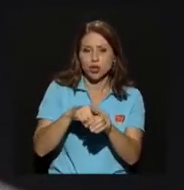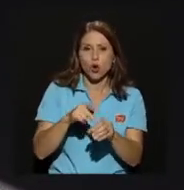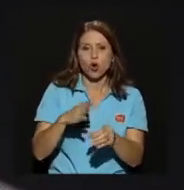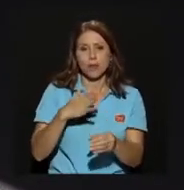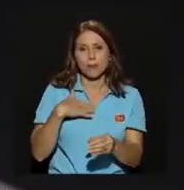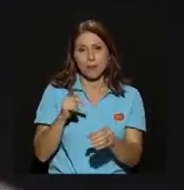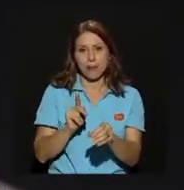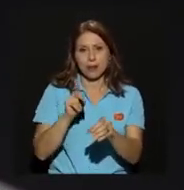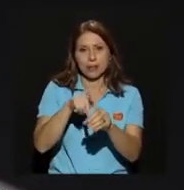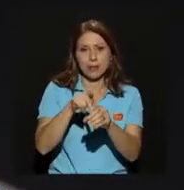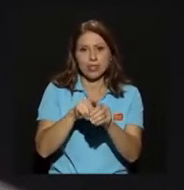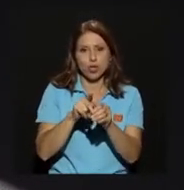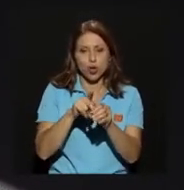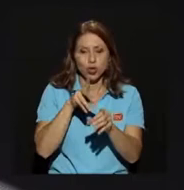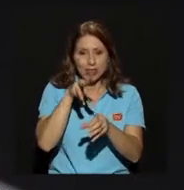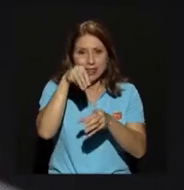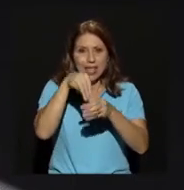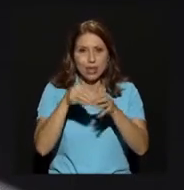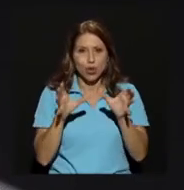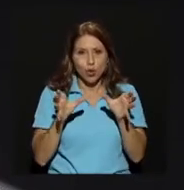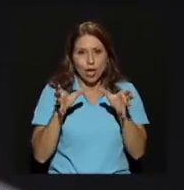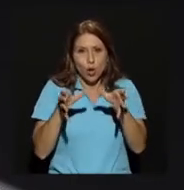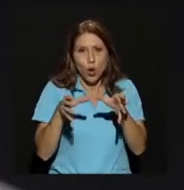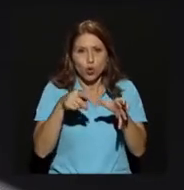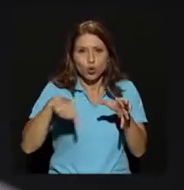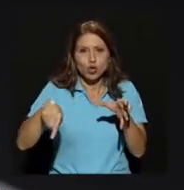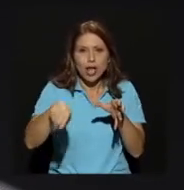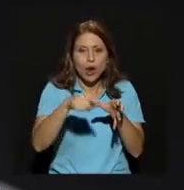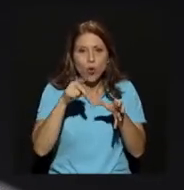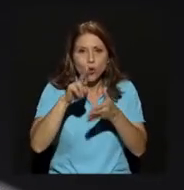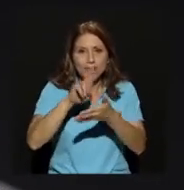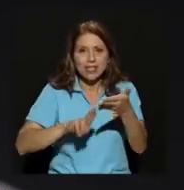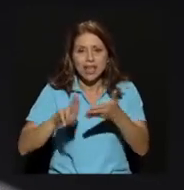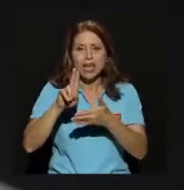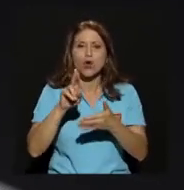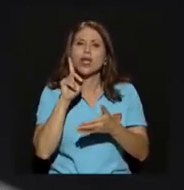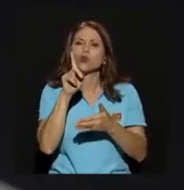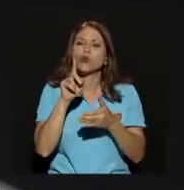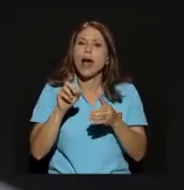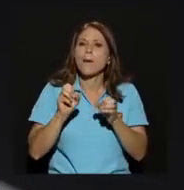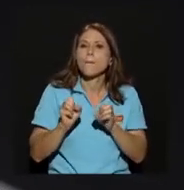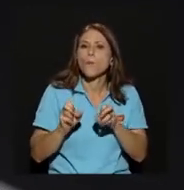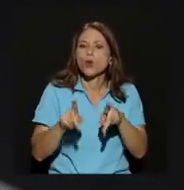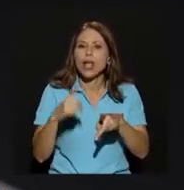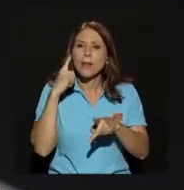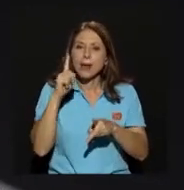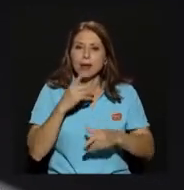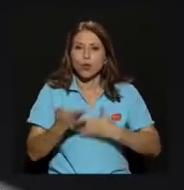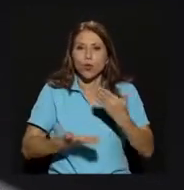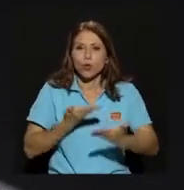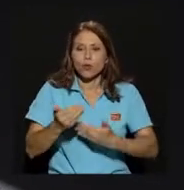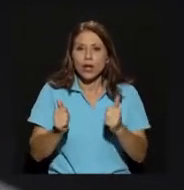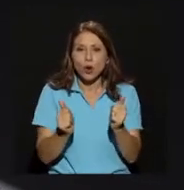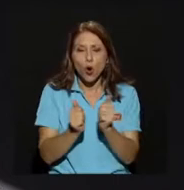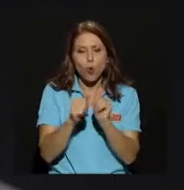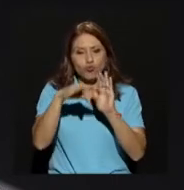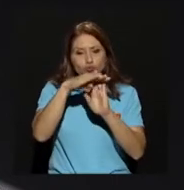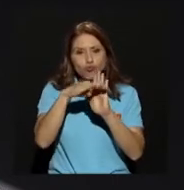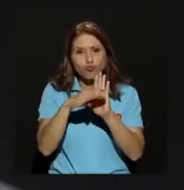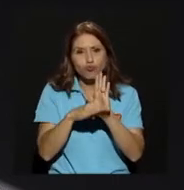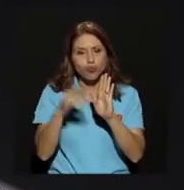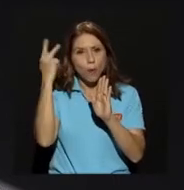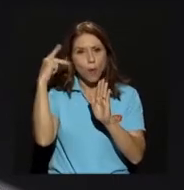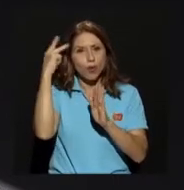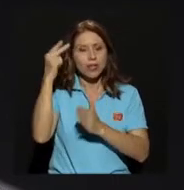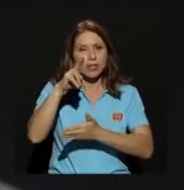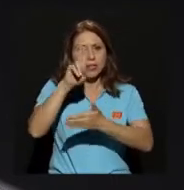una posibilidad que tenemos para poder contribuir con las políticas de la universidad, para poder tener